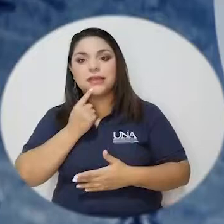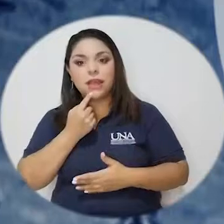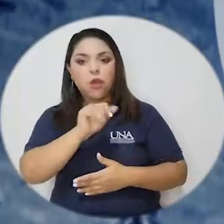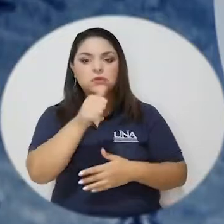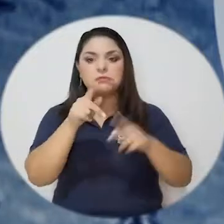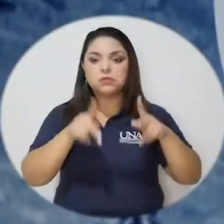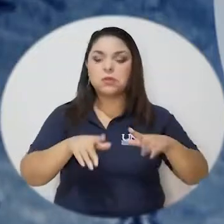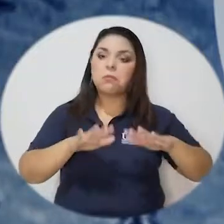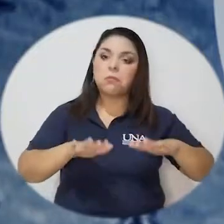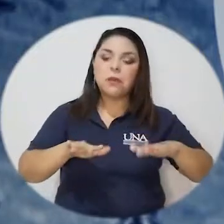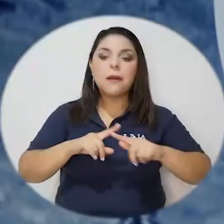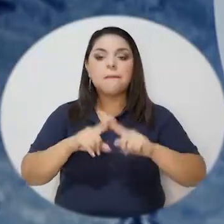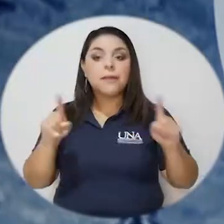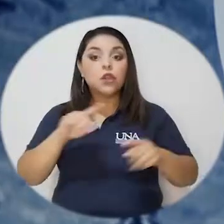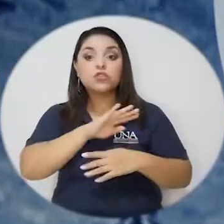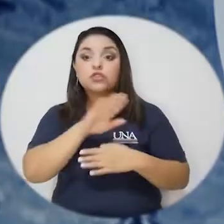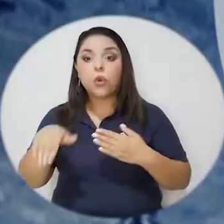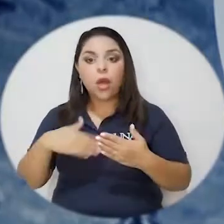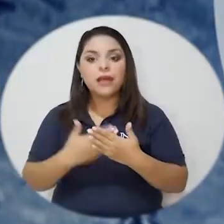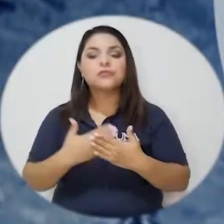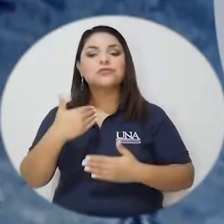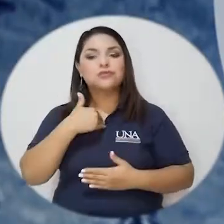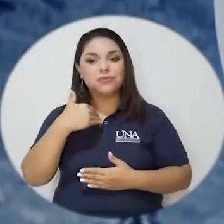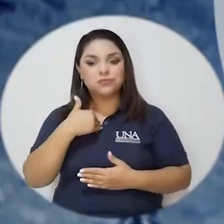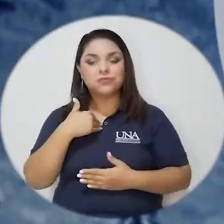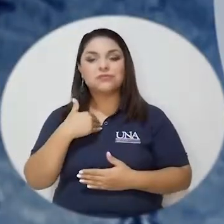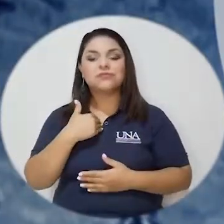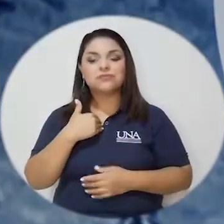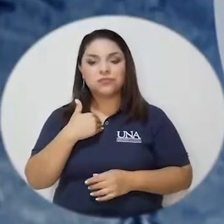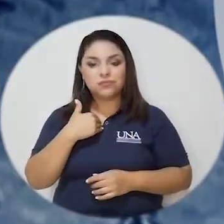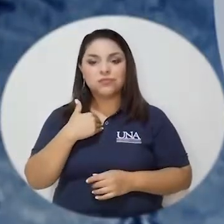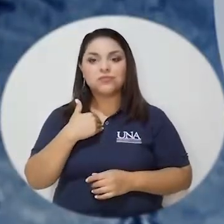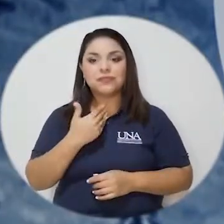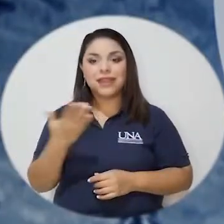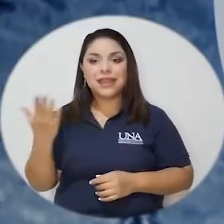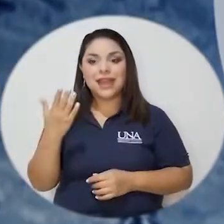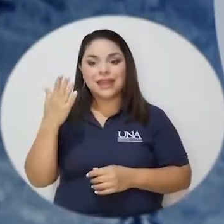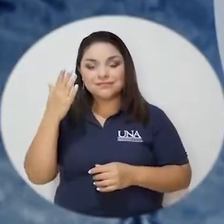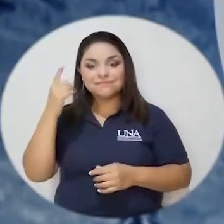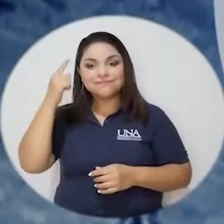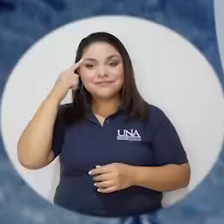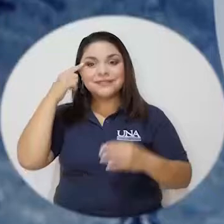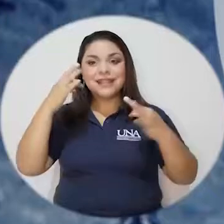tanto, pero sí, de alguna forma todas y todas tuvimos que entrar en esa